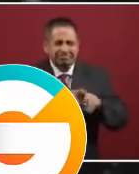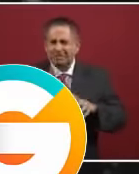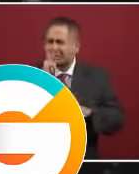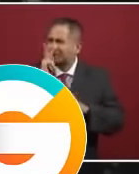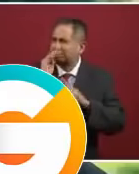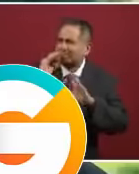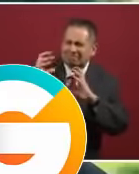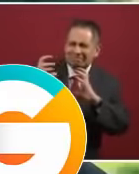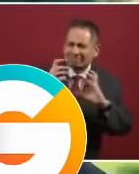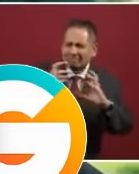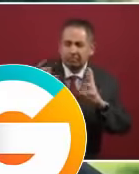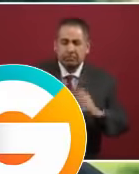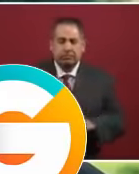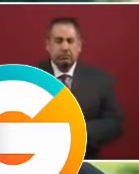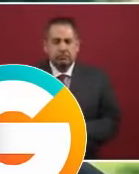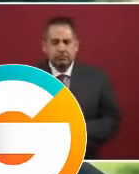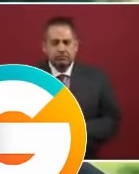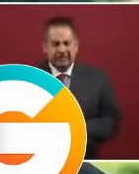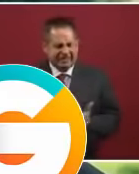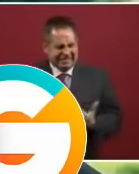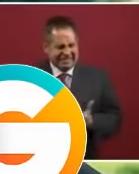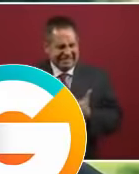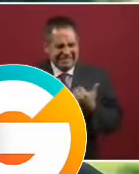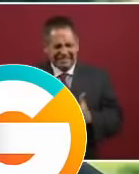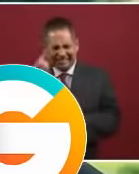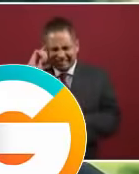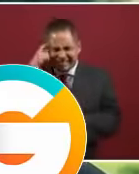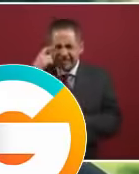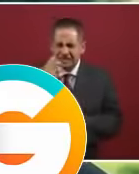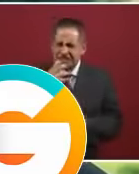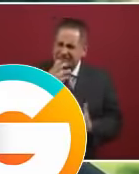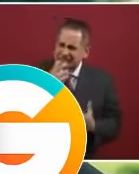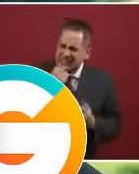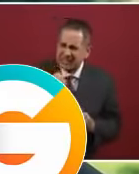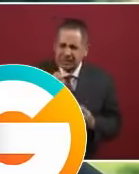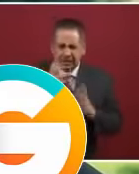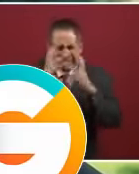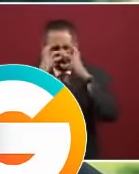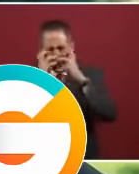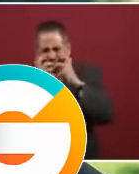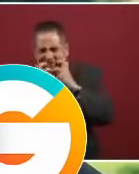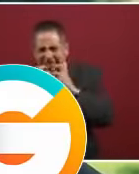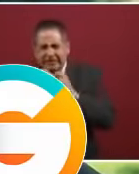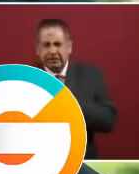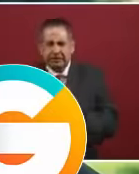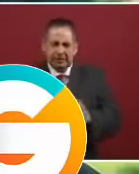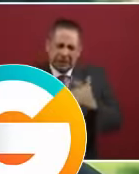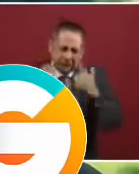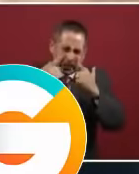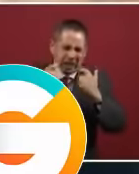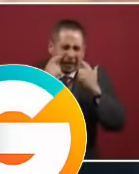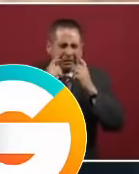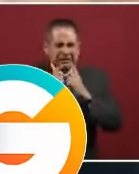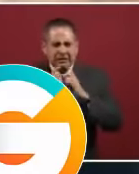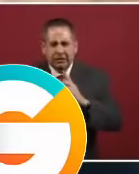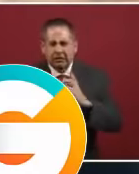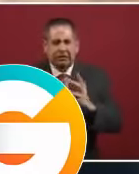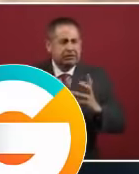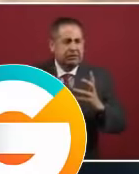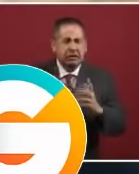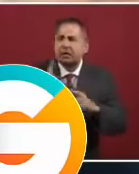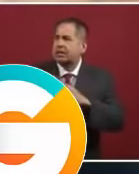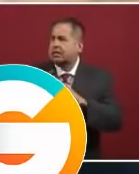padres. Enojo, frustración, tristeza, llanto, quería ser